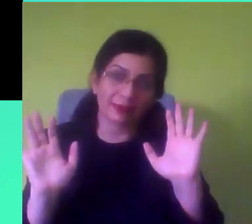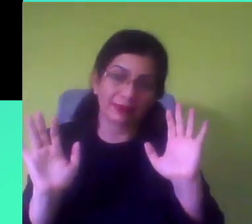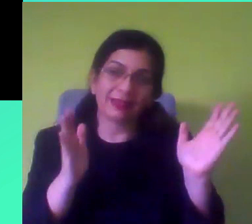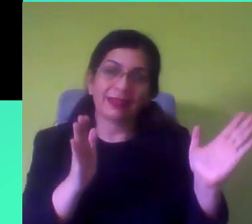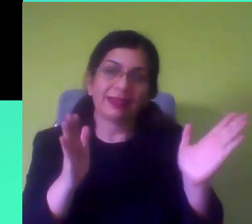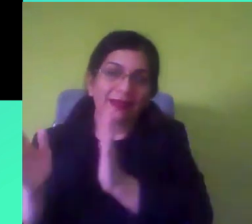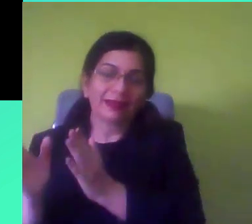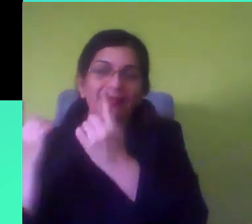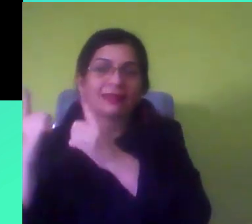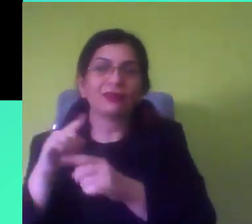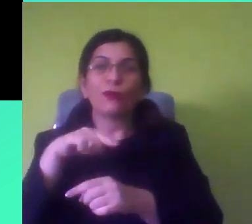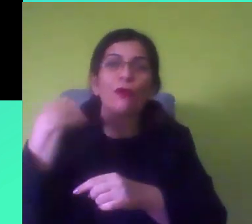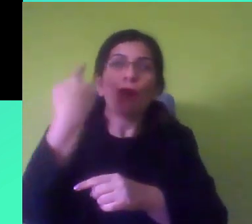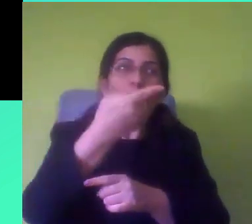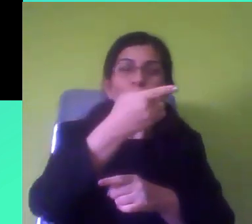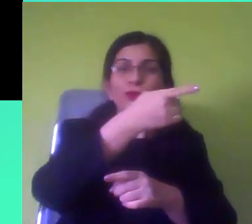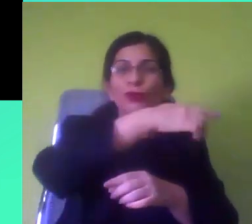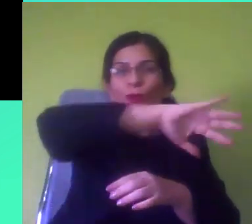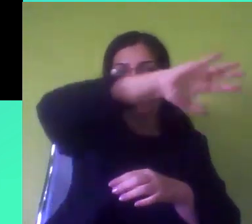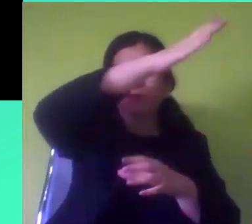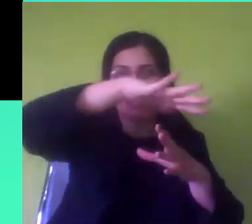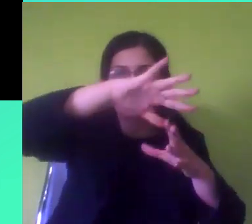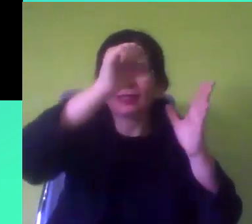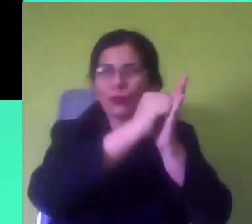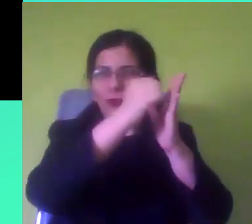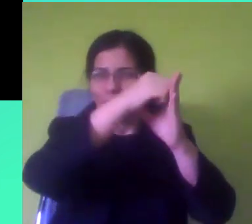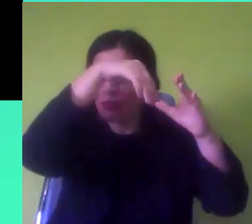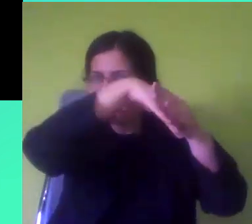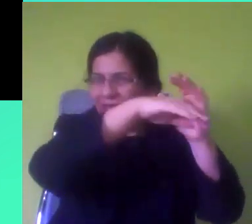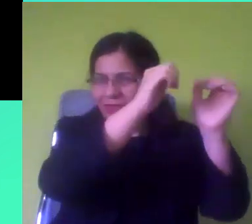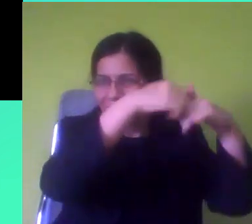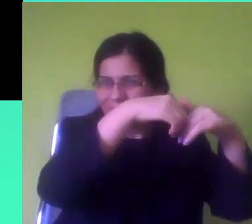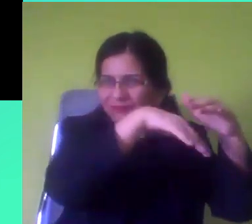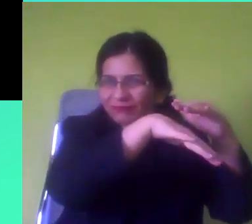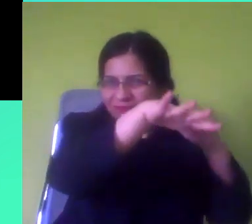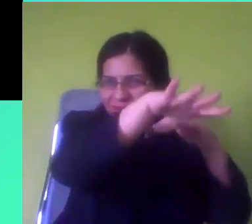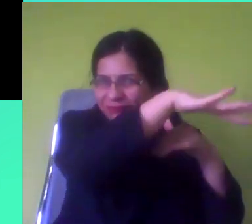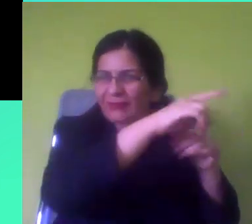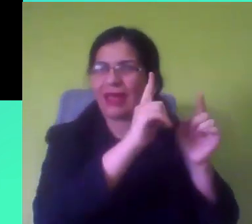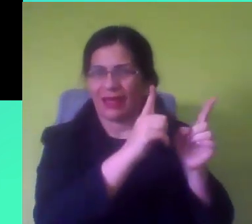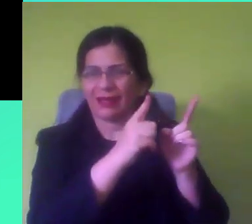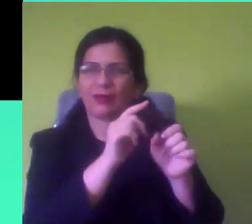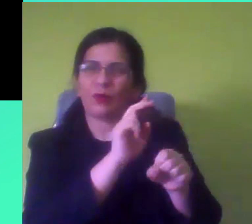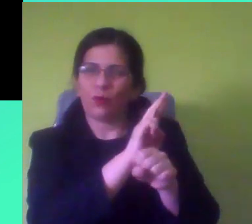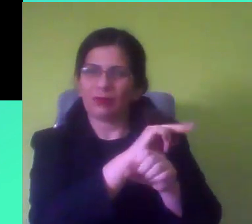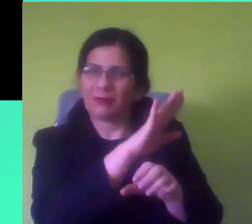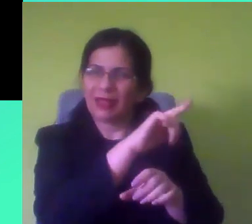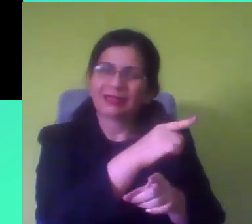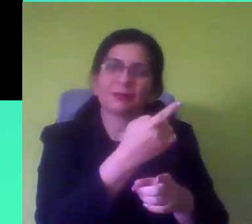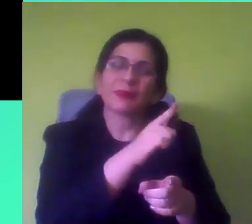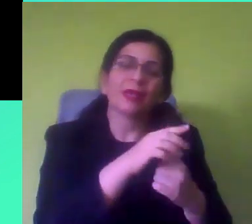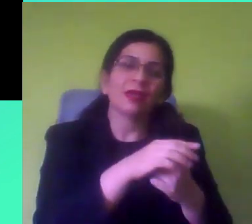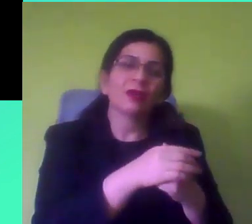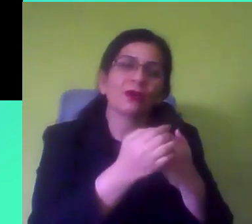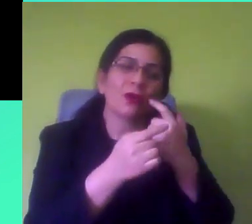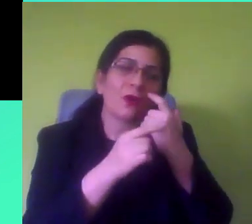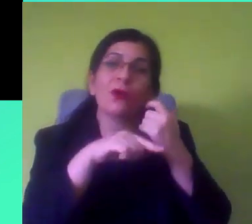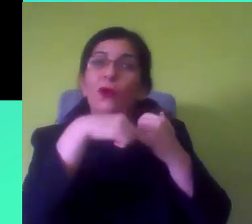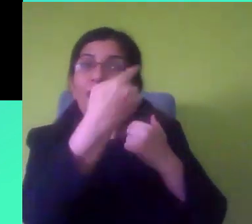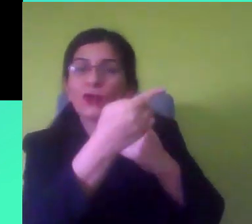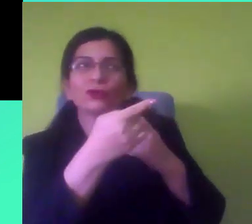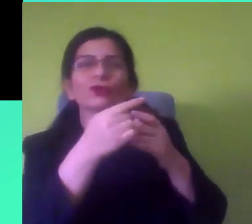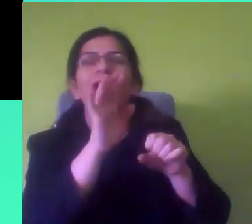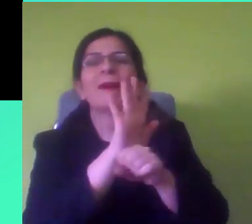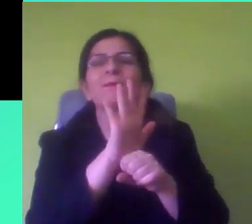detrito, ese pérdida de volumen va a ser menor. Y sobre todo en aquellos glaciares, que son los que se conocen como glaciares de escombro, que están